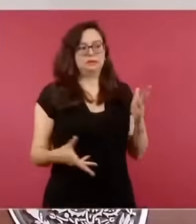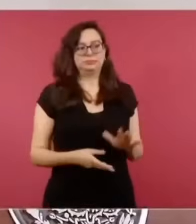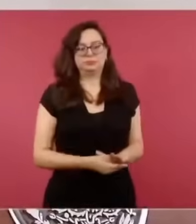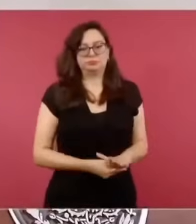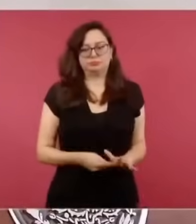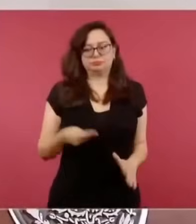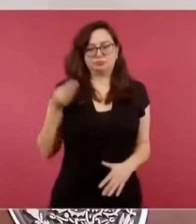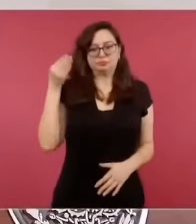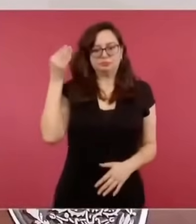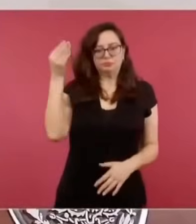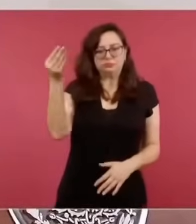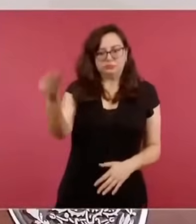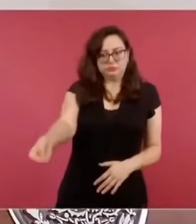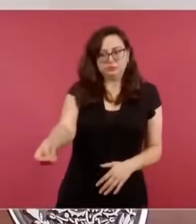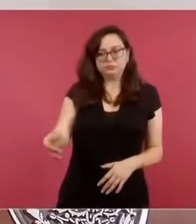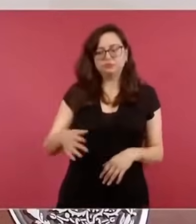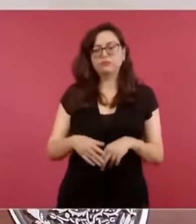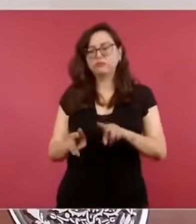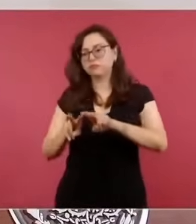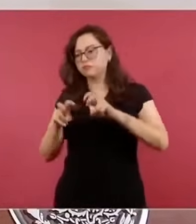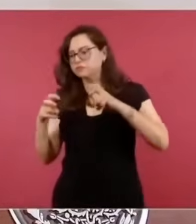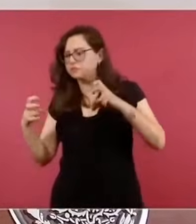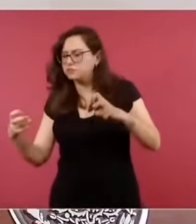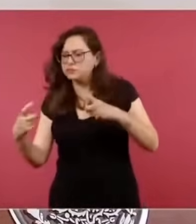y otros 2 ministros